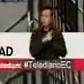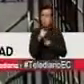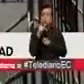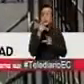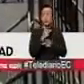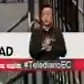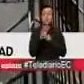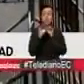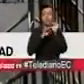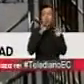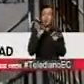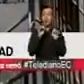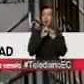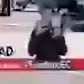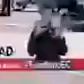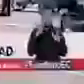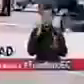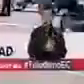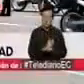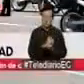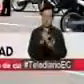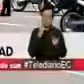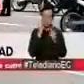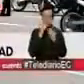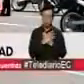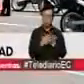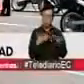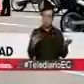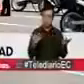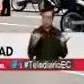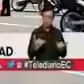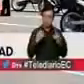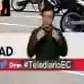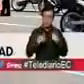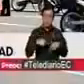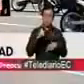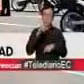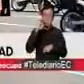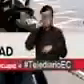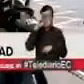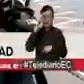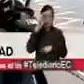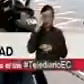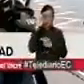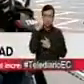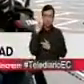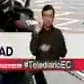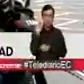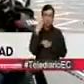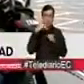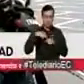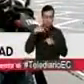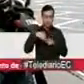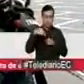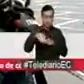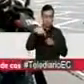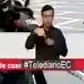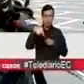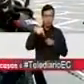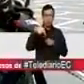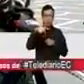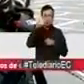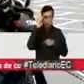evitar la proliferación del coronavirus. Escuchemos lo que mencionó en este sentido el oficial a cargo. 14 puntos de control que se han